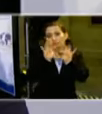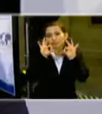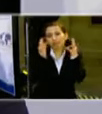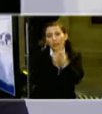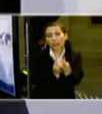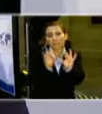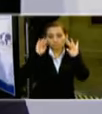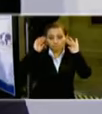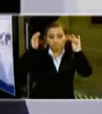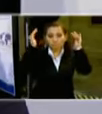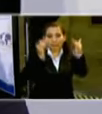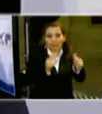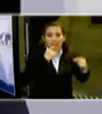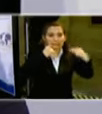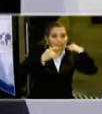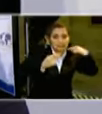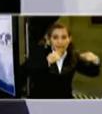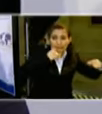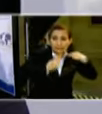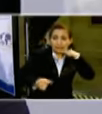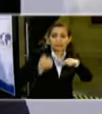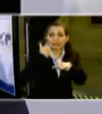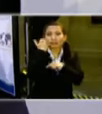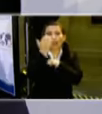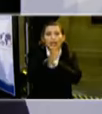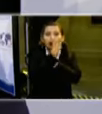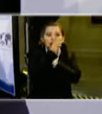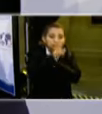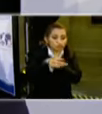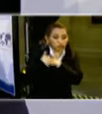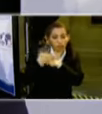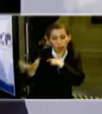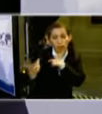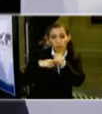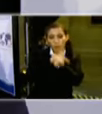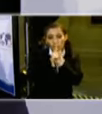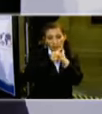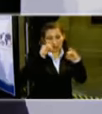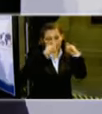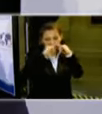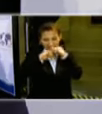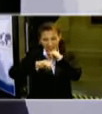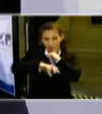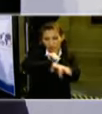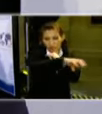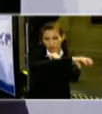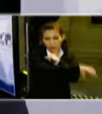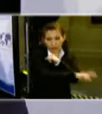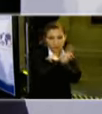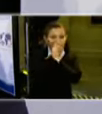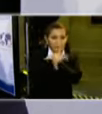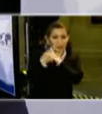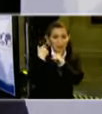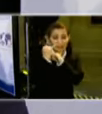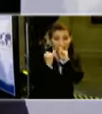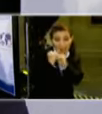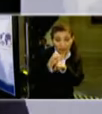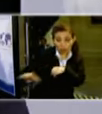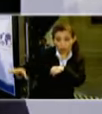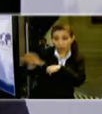de concertación y diálogo que pretende responder a la crisis de las instituciones que se presenta a nivel